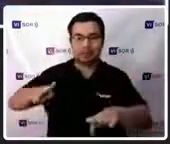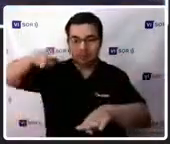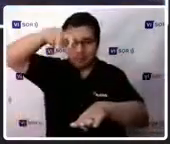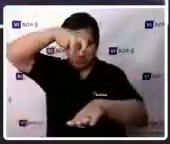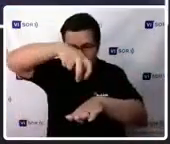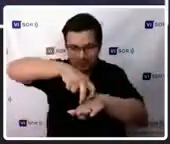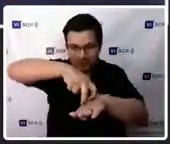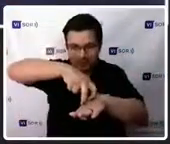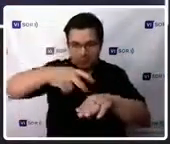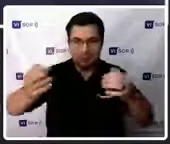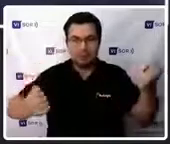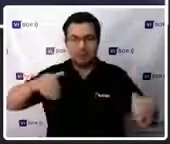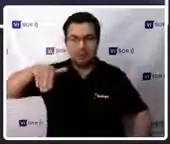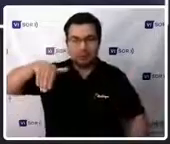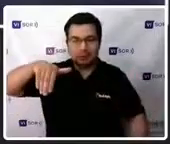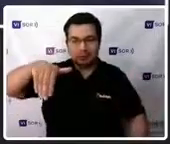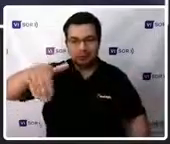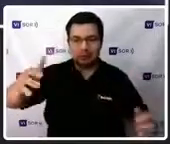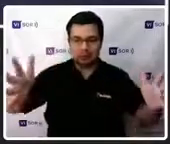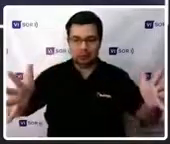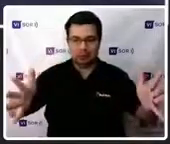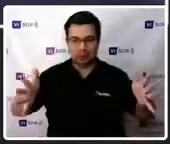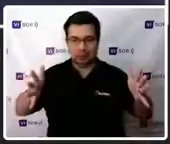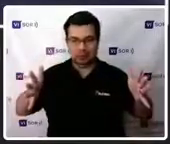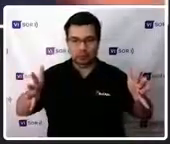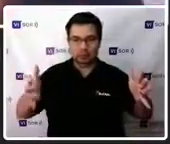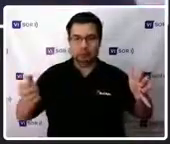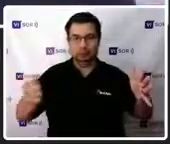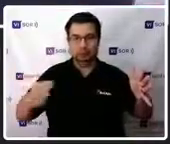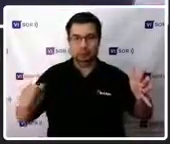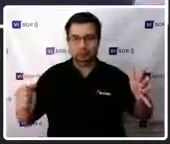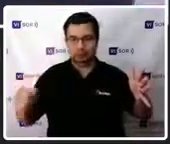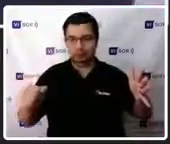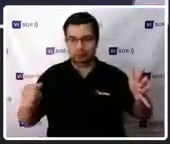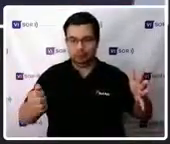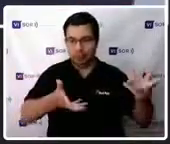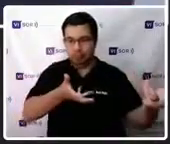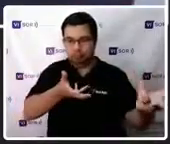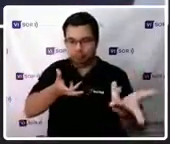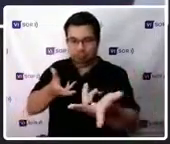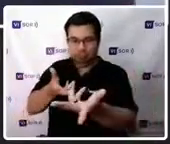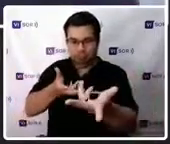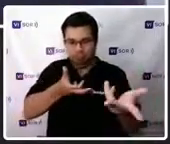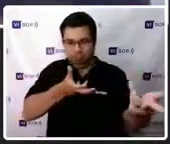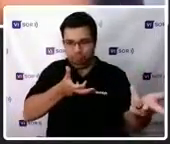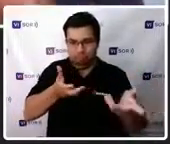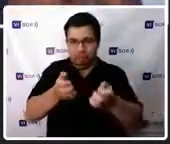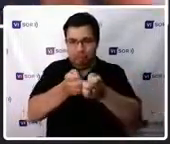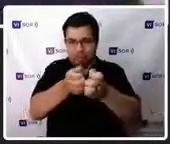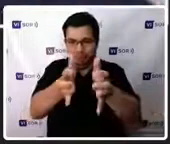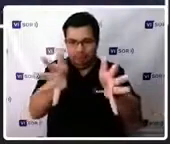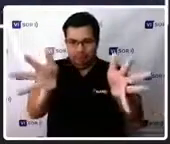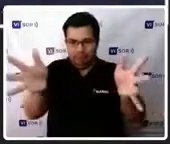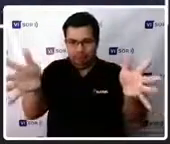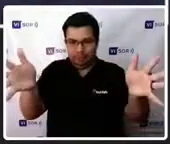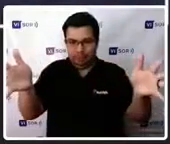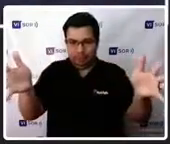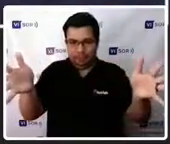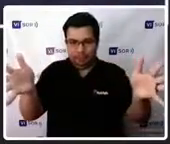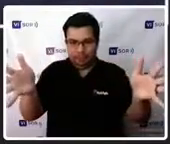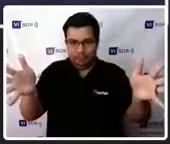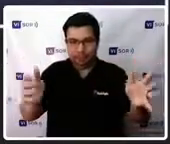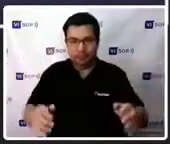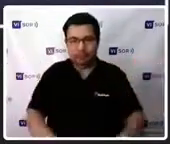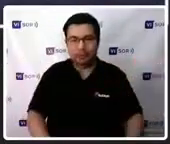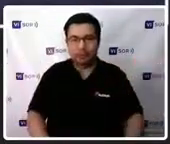pantallita y un joystick. Me decía, ya, mira, Ya. yo voy a tirar, me explicaba cómo funcionaba, para pa abrir el chorro como lluvia, un chorro directo, me dijo, ya lo vamos a abrir como lluvia.